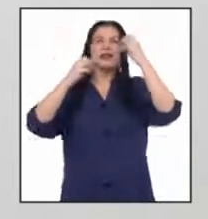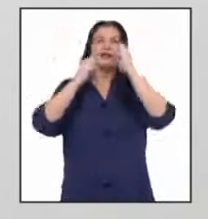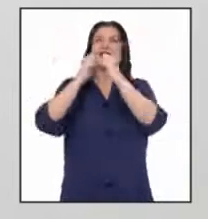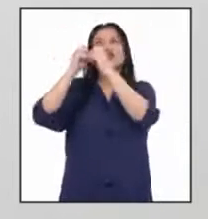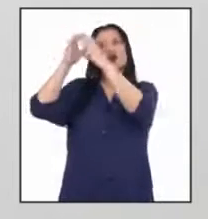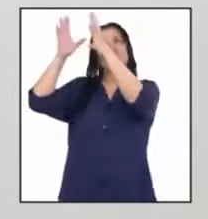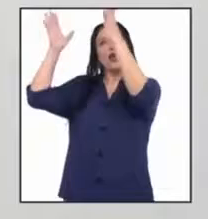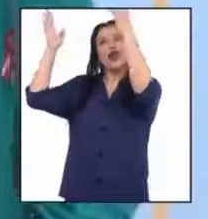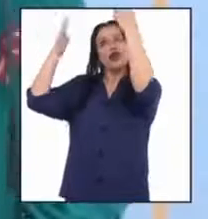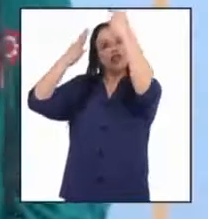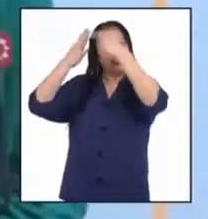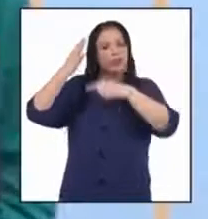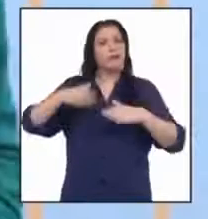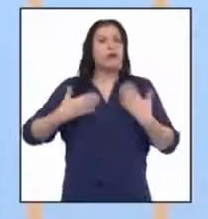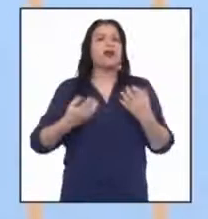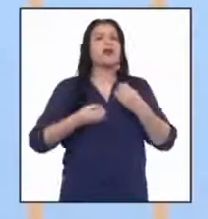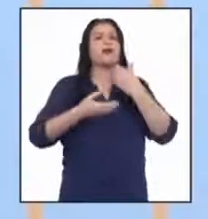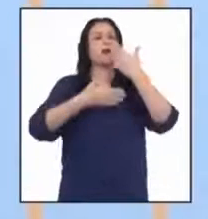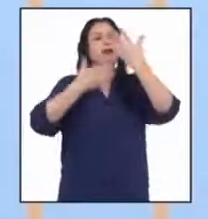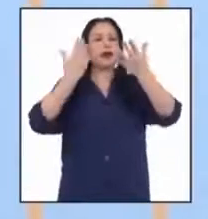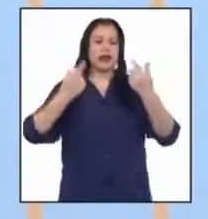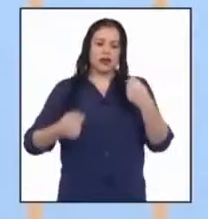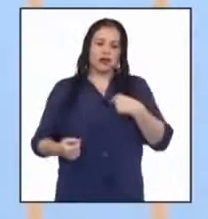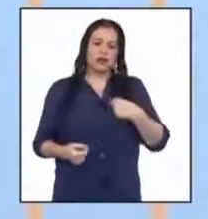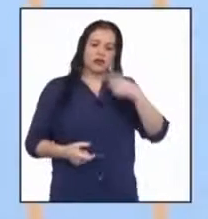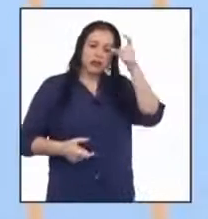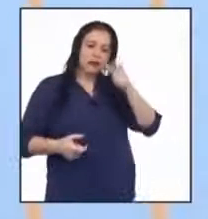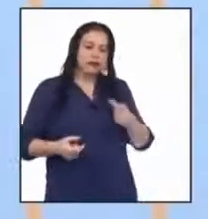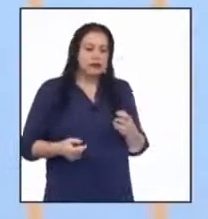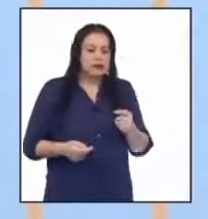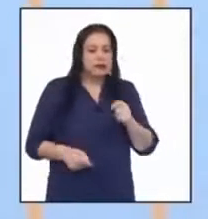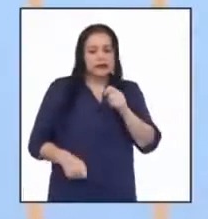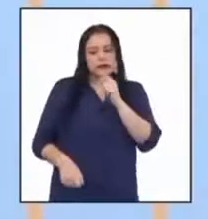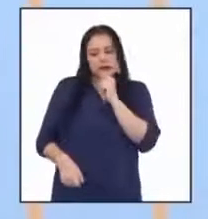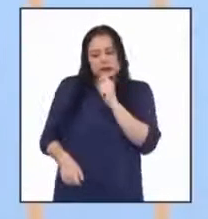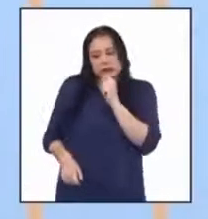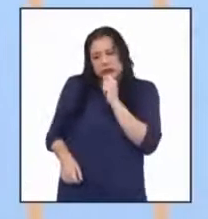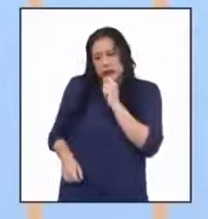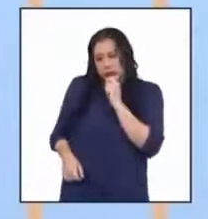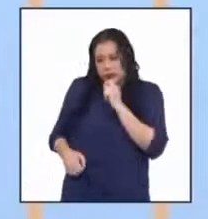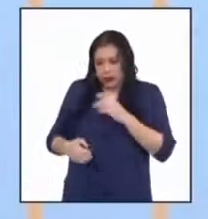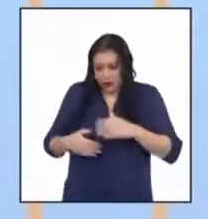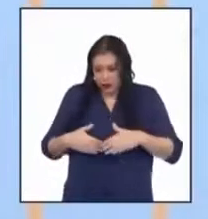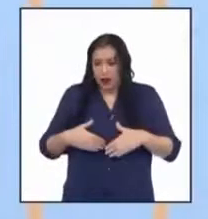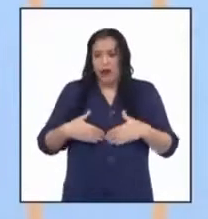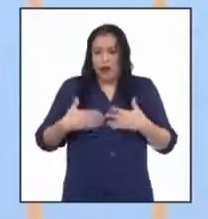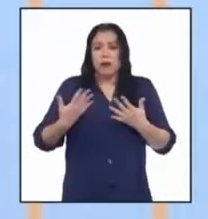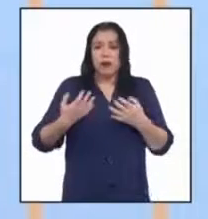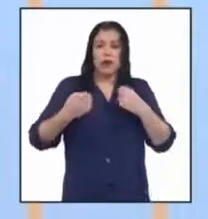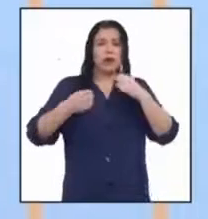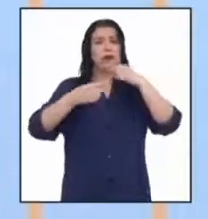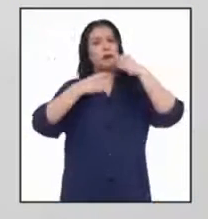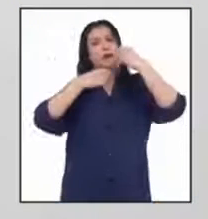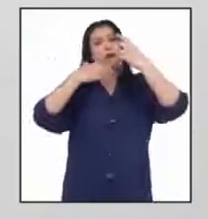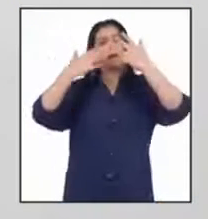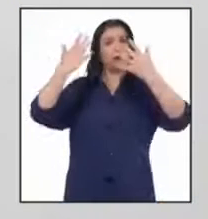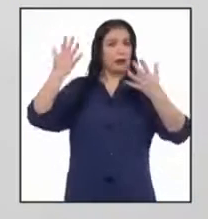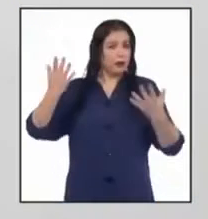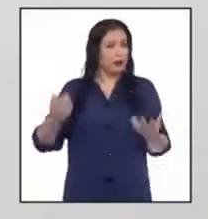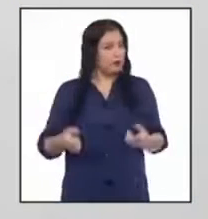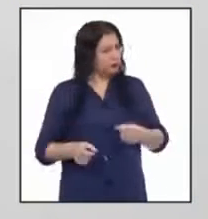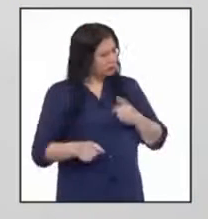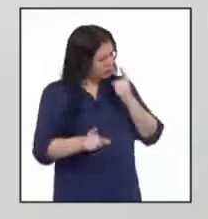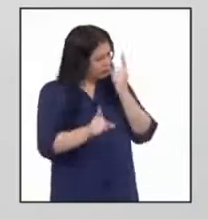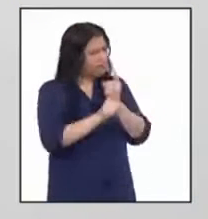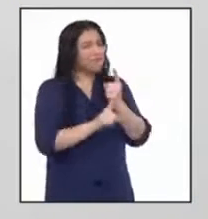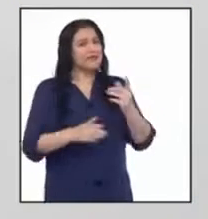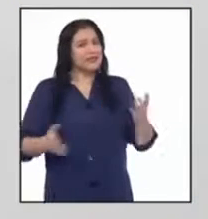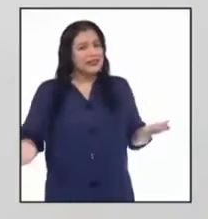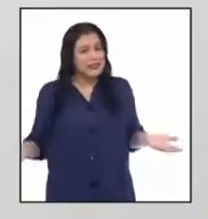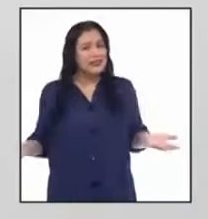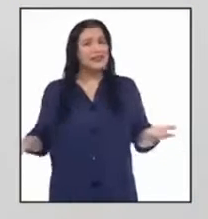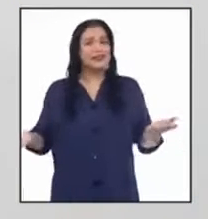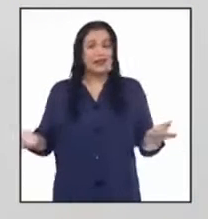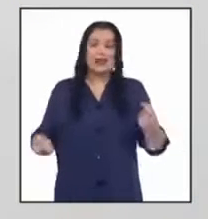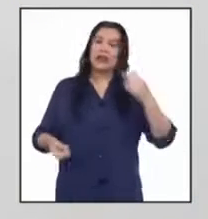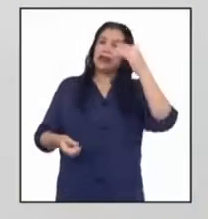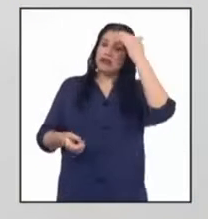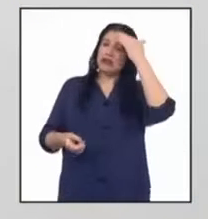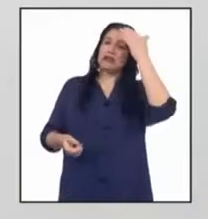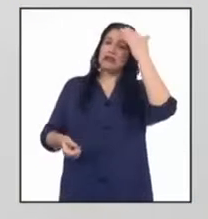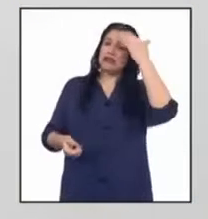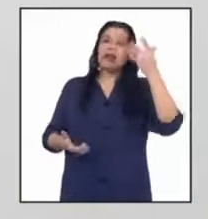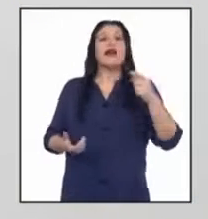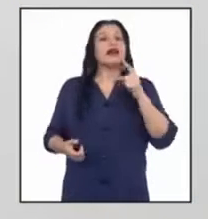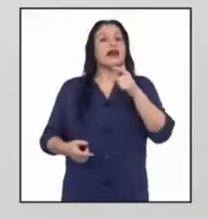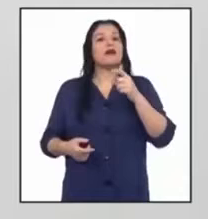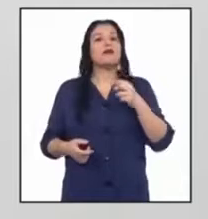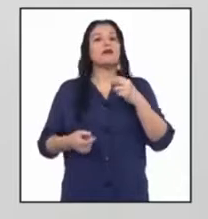sueños, etc. ¿Y si soy una persona muy tímida, también puedo realizar un monólogo? Por supuesto, estoy segura